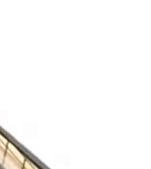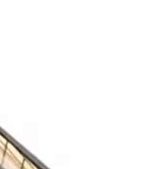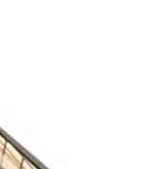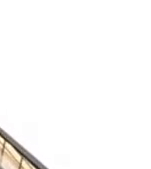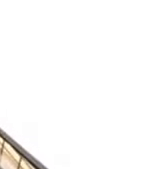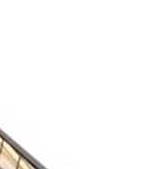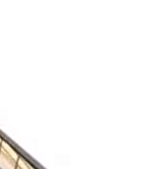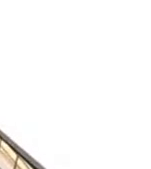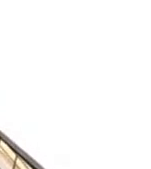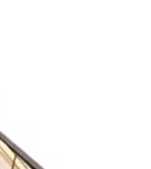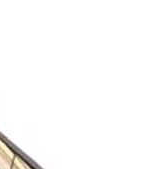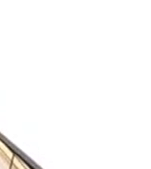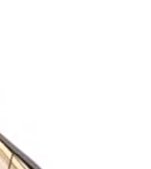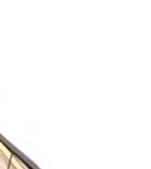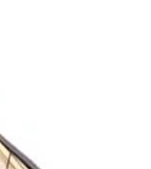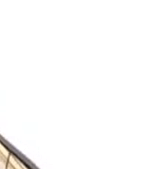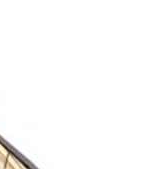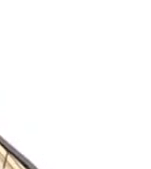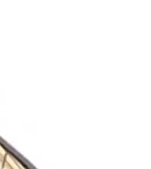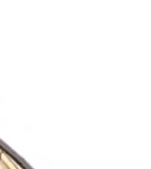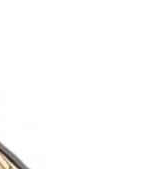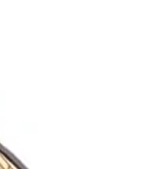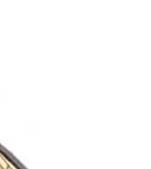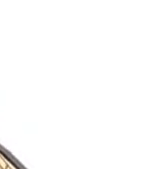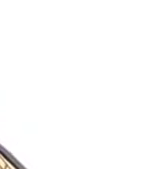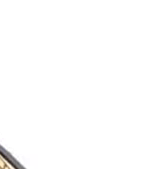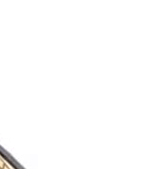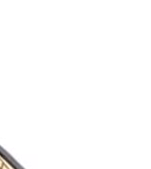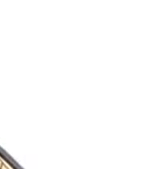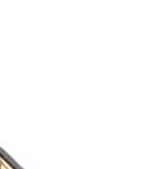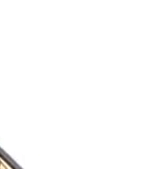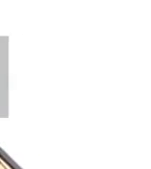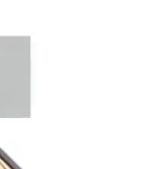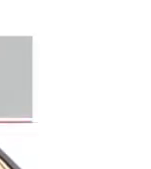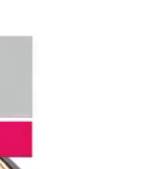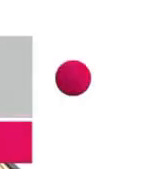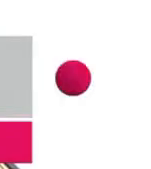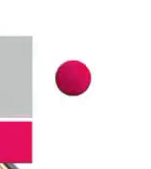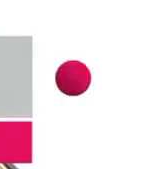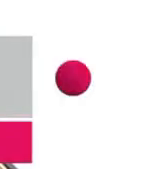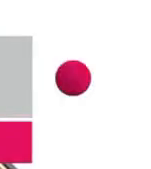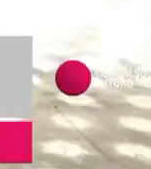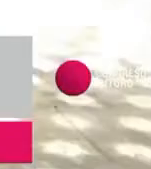Cada espejo mide 8,4 metros. Ese es su diámetro. Hubble mide